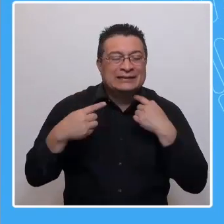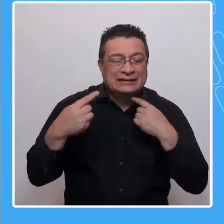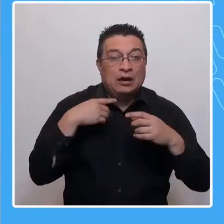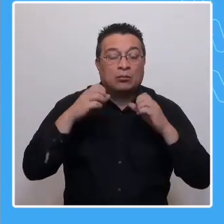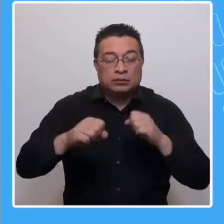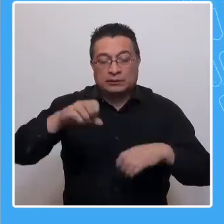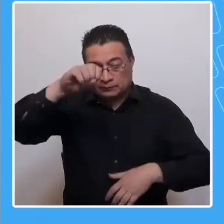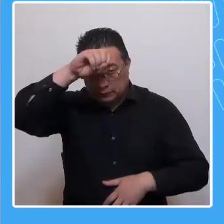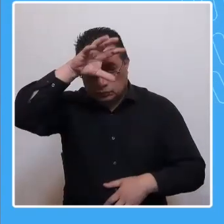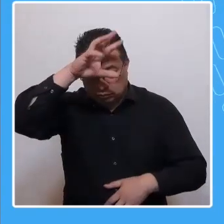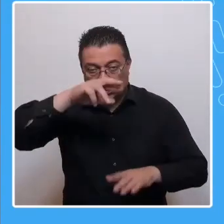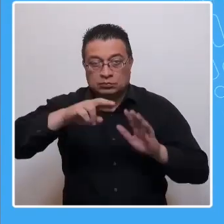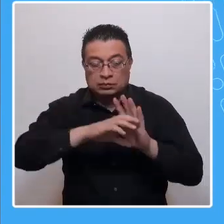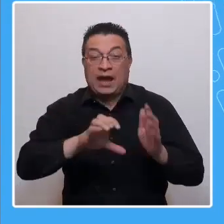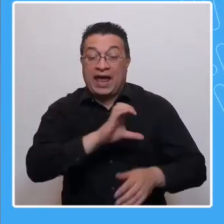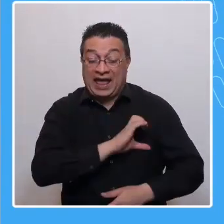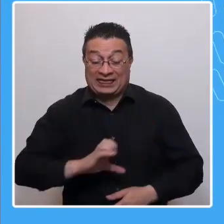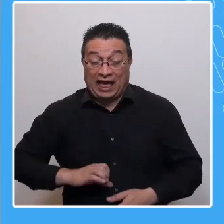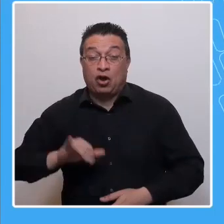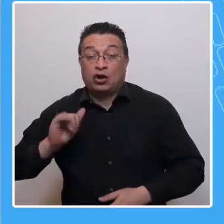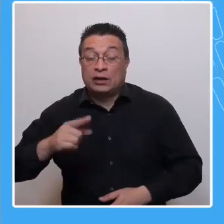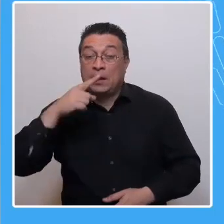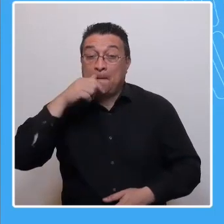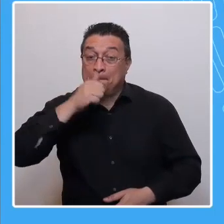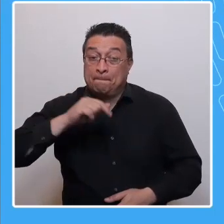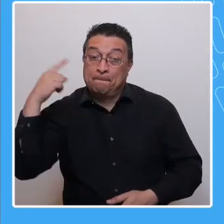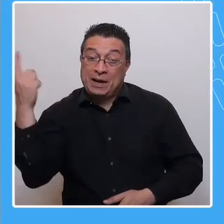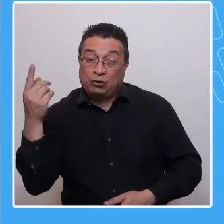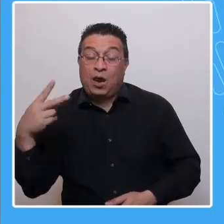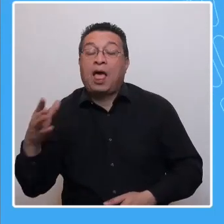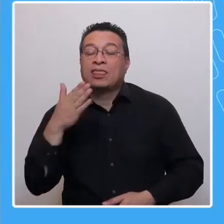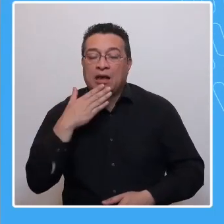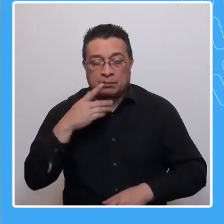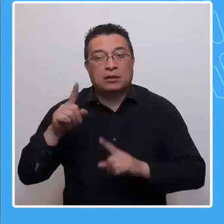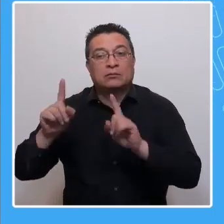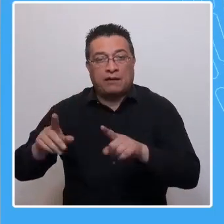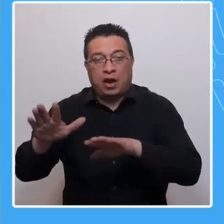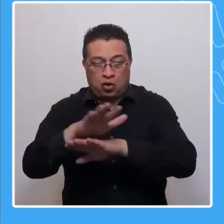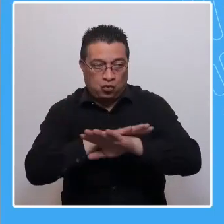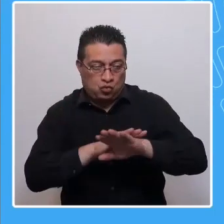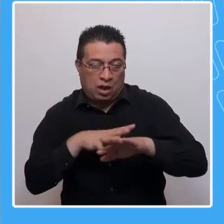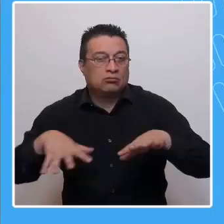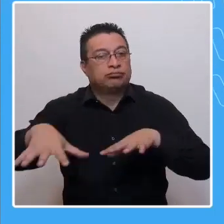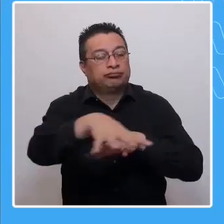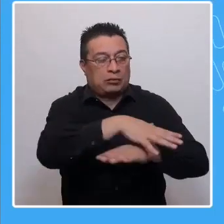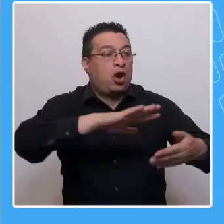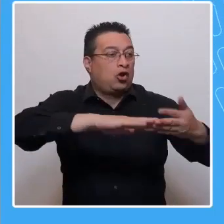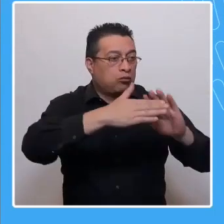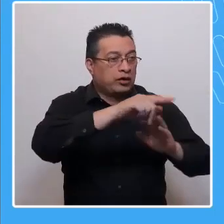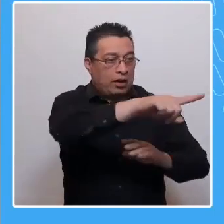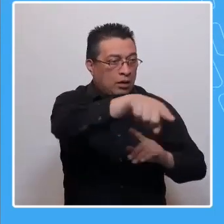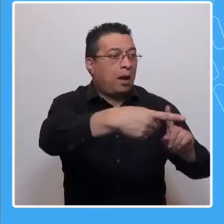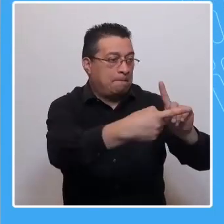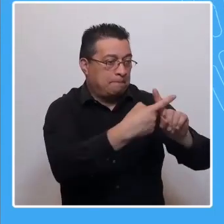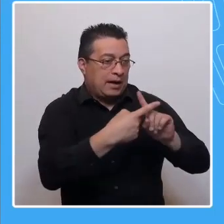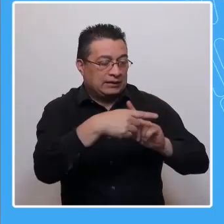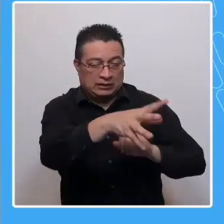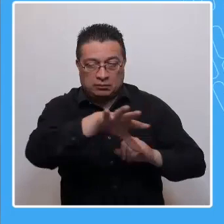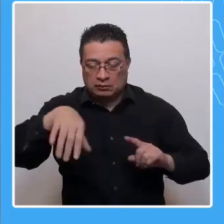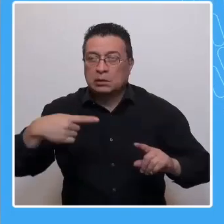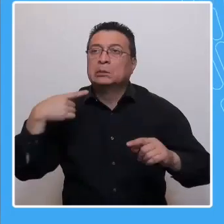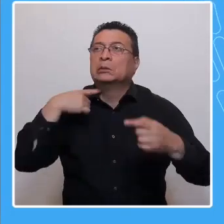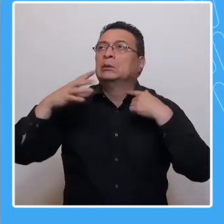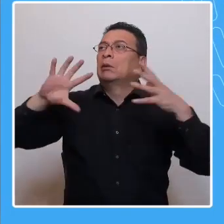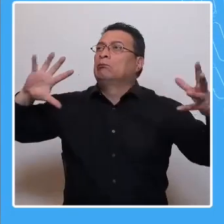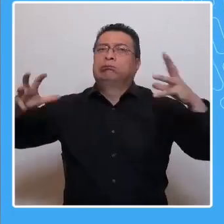actividad minera, tanto estatal como privada, y hacer participativa, ¿cierto?, a las comunidades cuando éstas afecten a los ecosistemas.